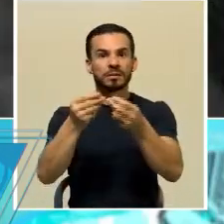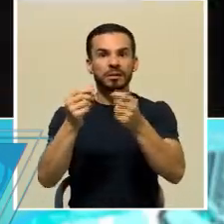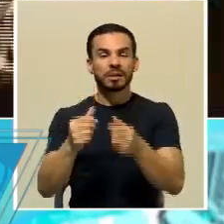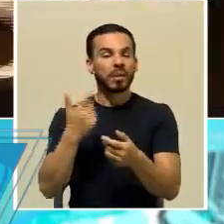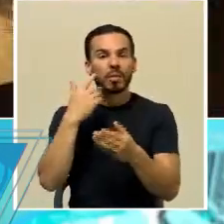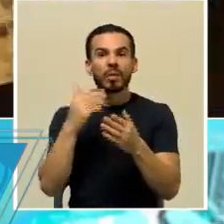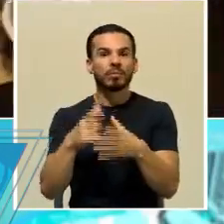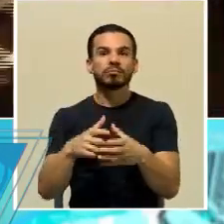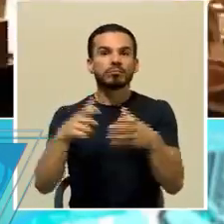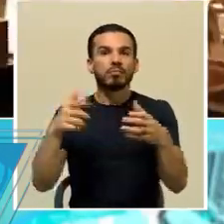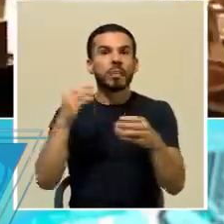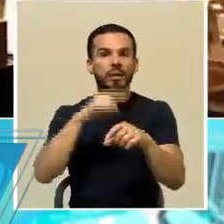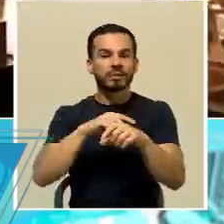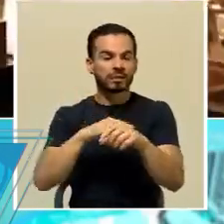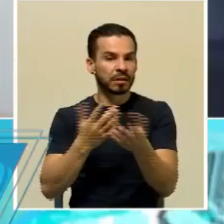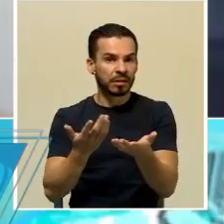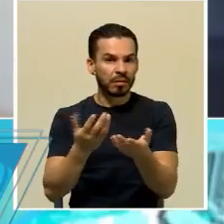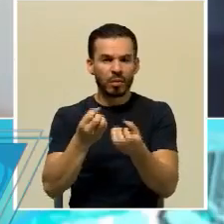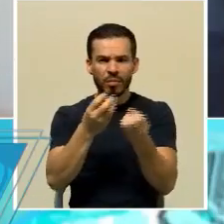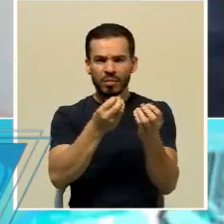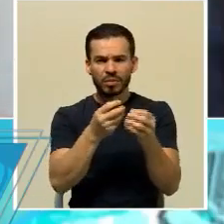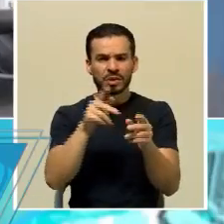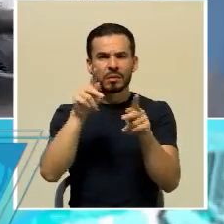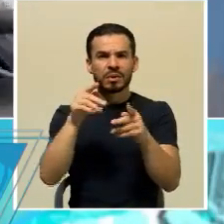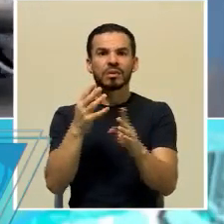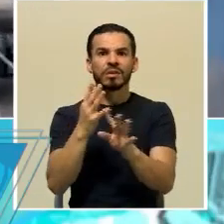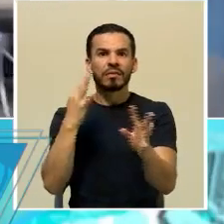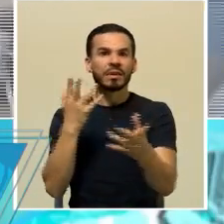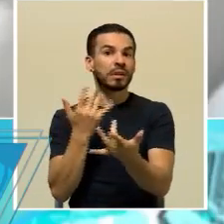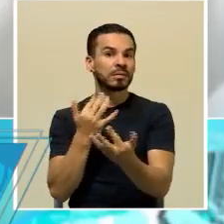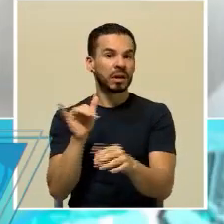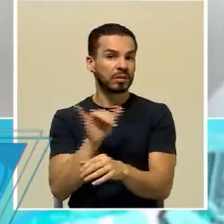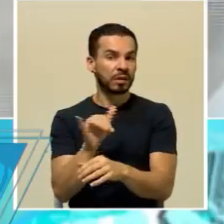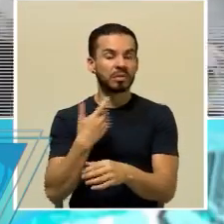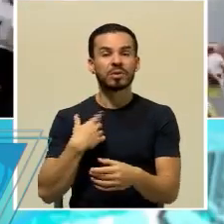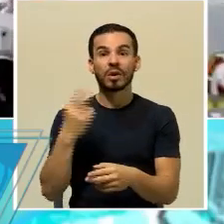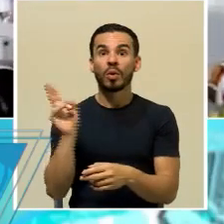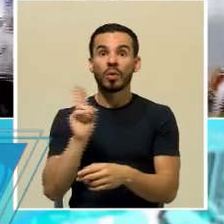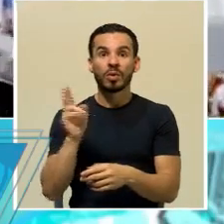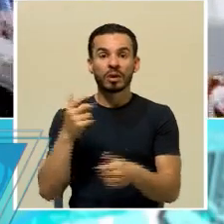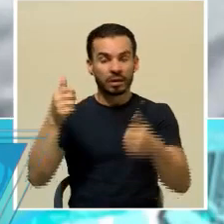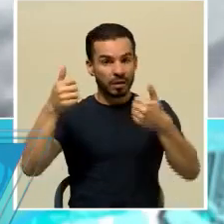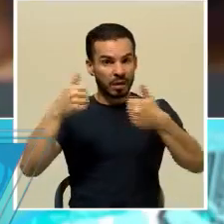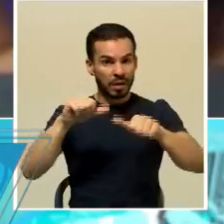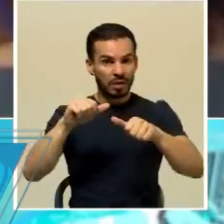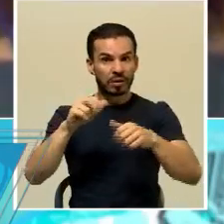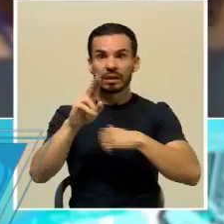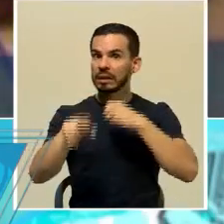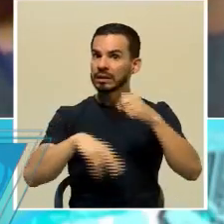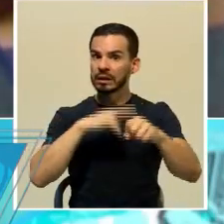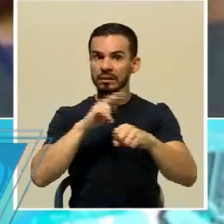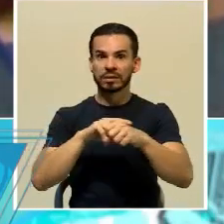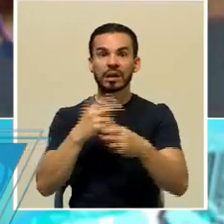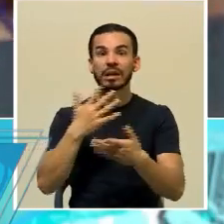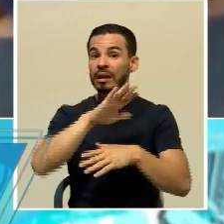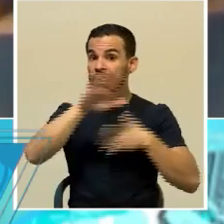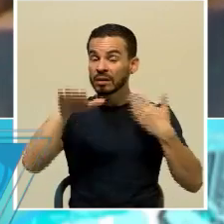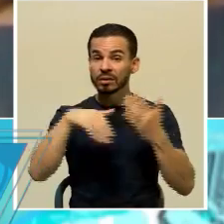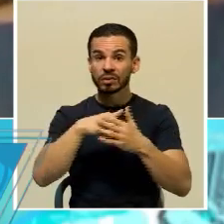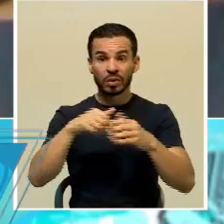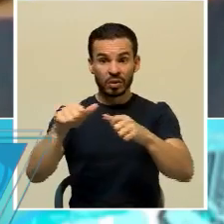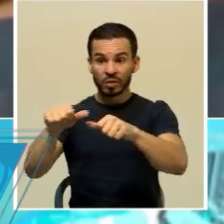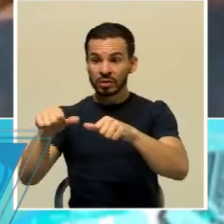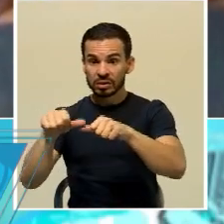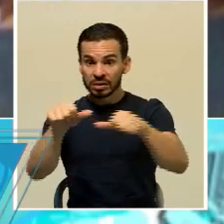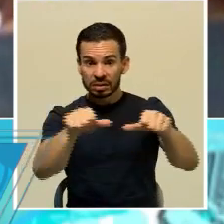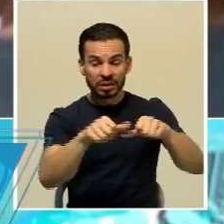más plazos estos dineros y muchísimas personas haciendo fila. Entonces yo creo que es urgente que se llegue a un acuerdo nacional de manera que todos los